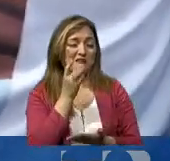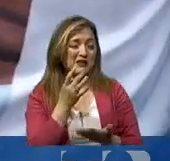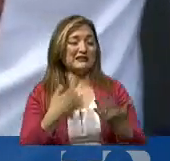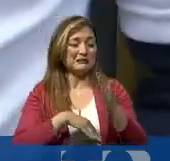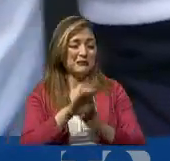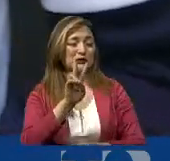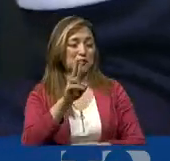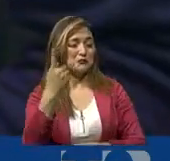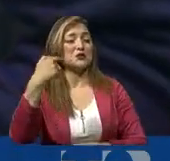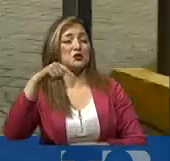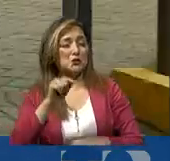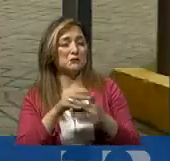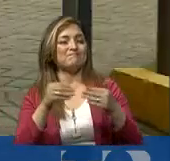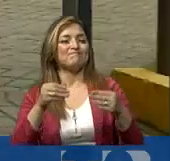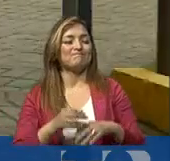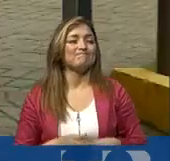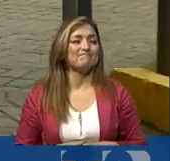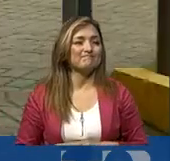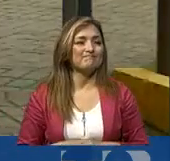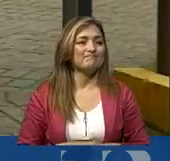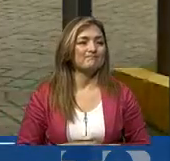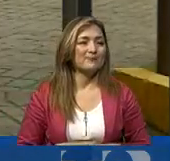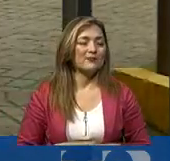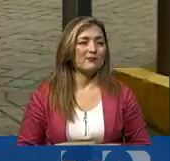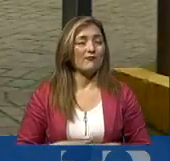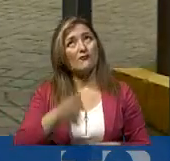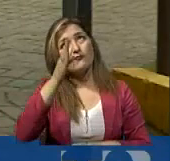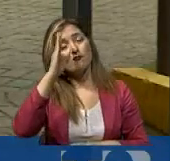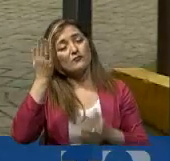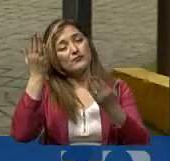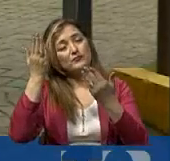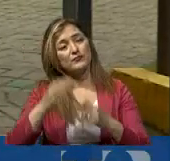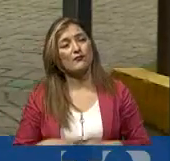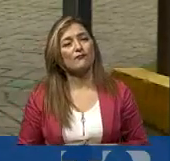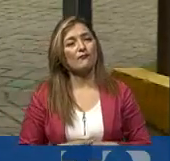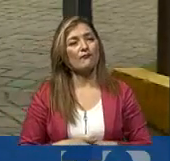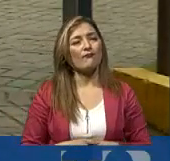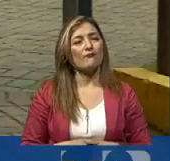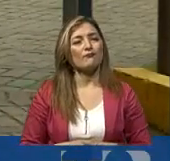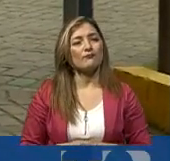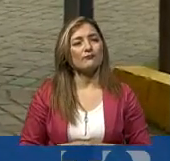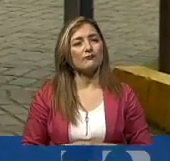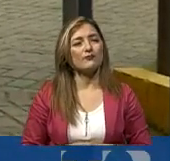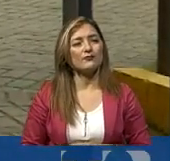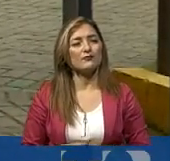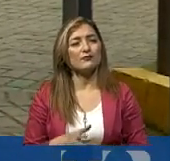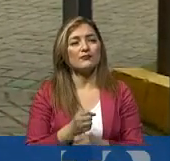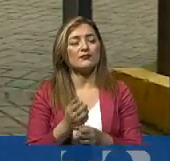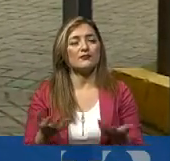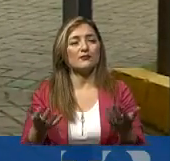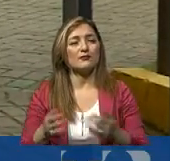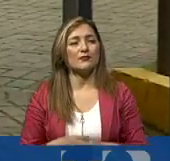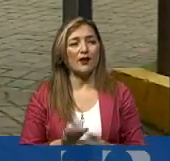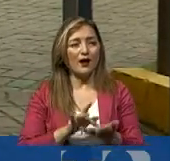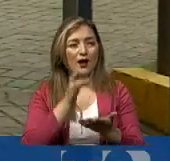más de dos millones de dólares pero mantiene de dios de que se recupere por sí porque no hay